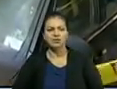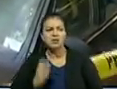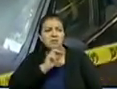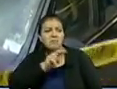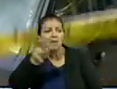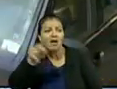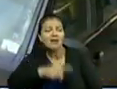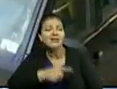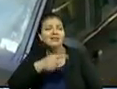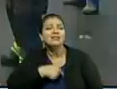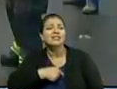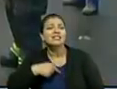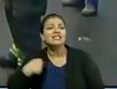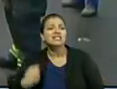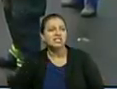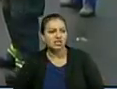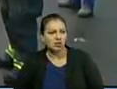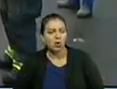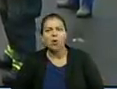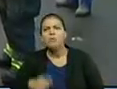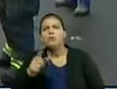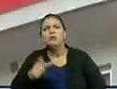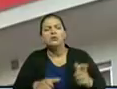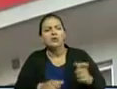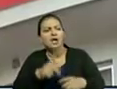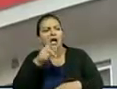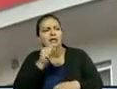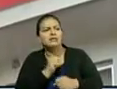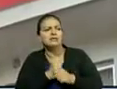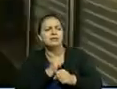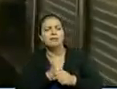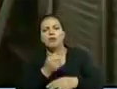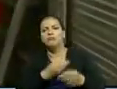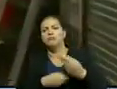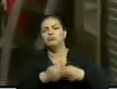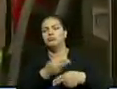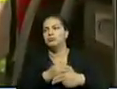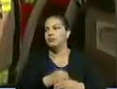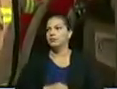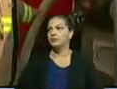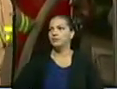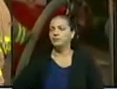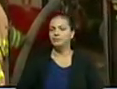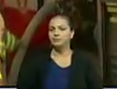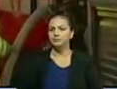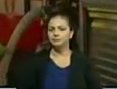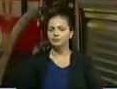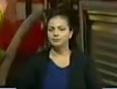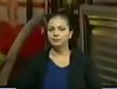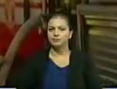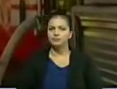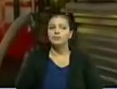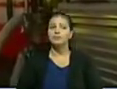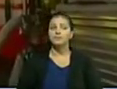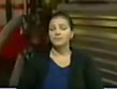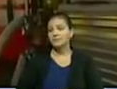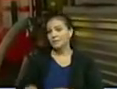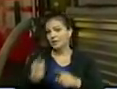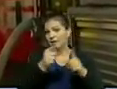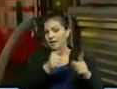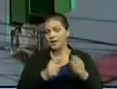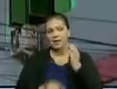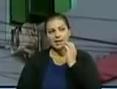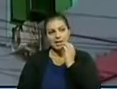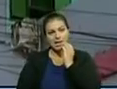que hay arriba. El año pasado fue allá por Bahía Mall y ahora tenemos esto. Otro gran incendio que